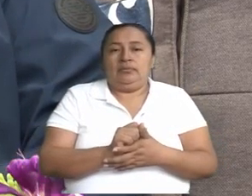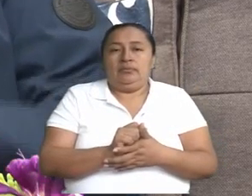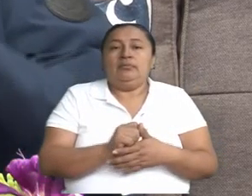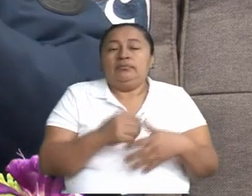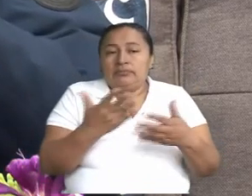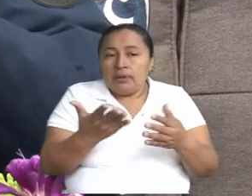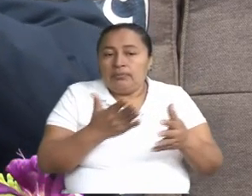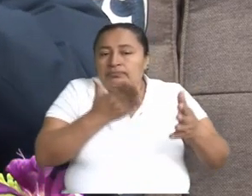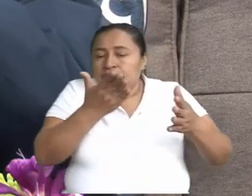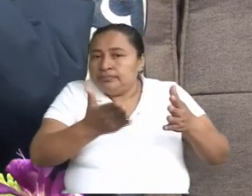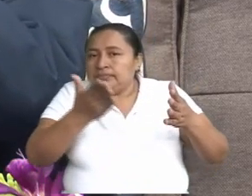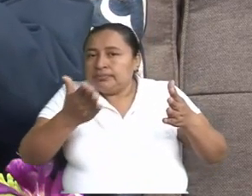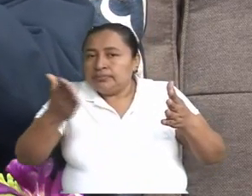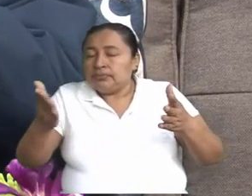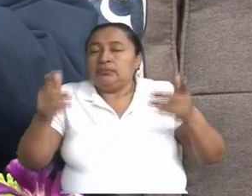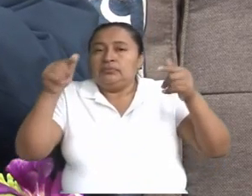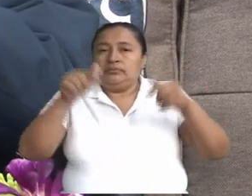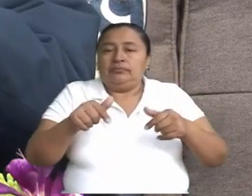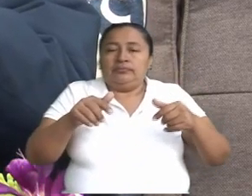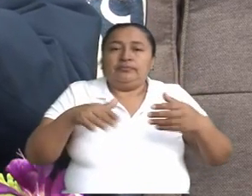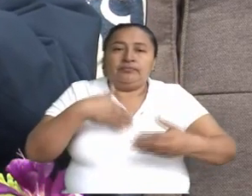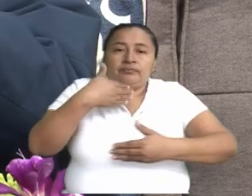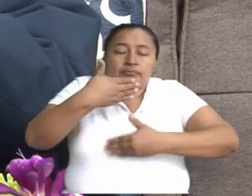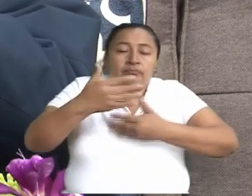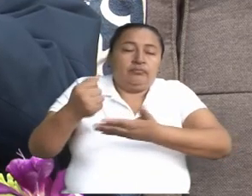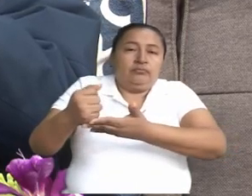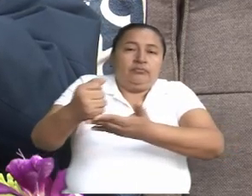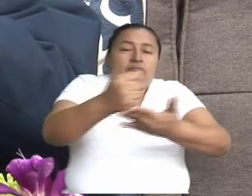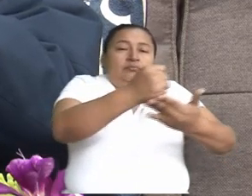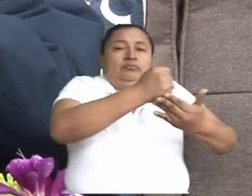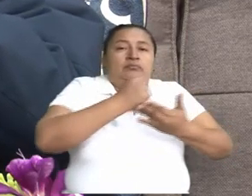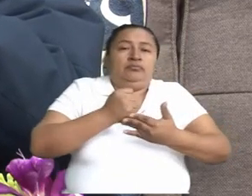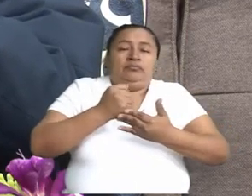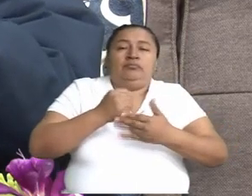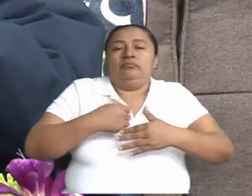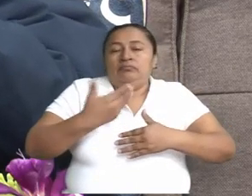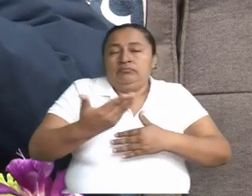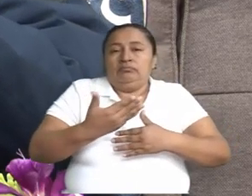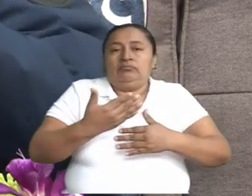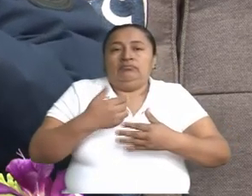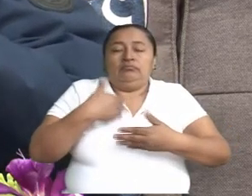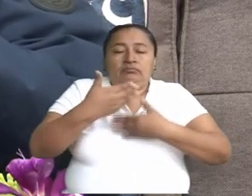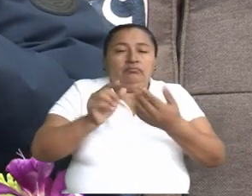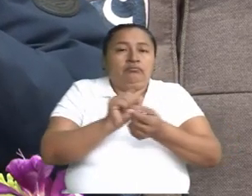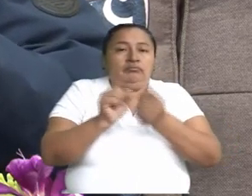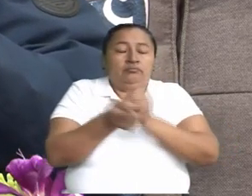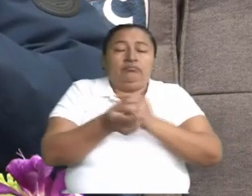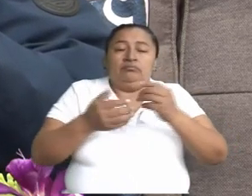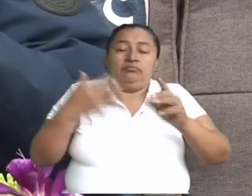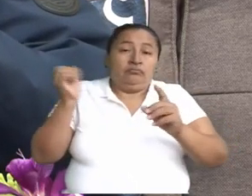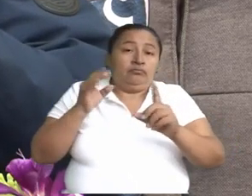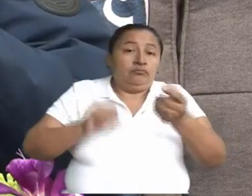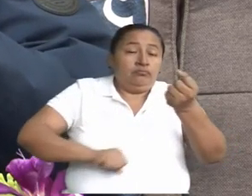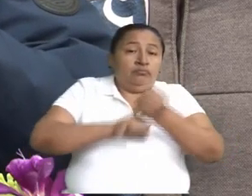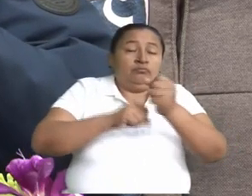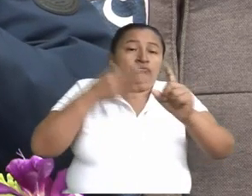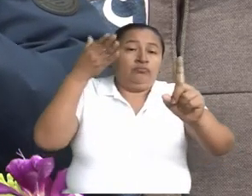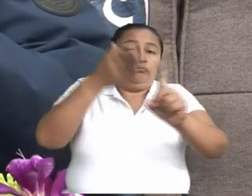¿Estamos? Entonces es llevar la solidaridad militante y de manera directa de